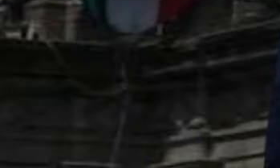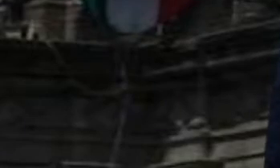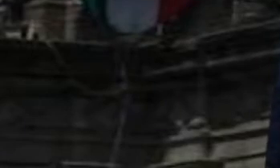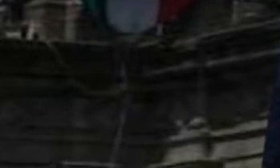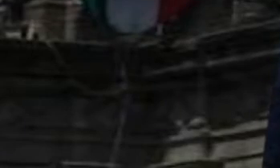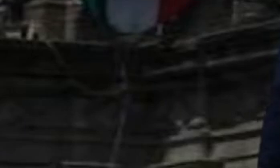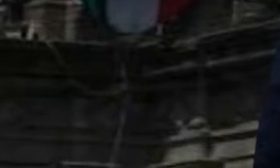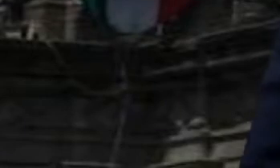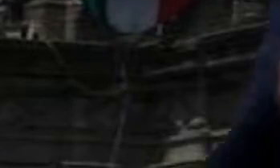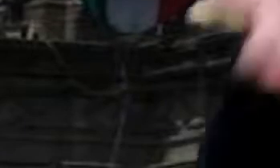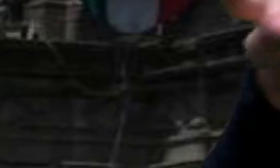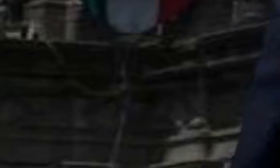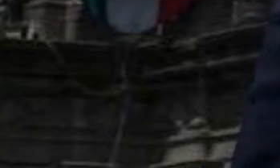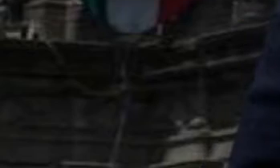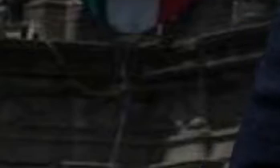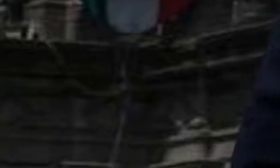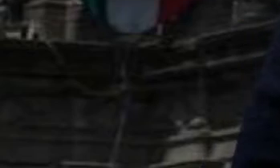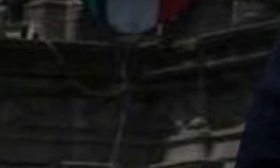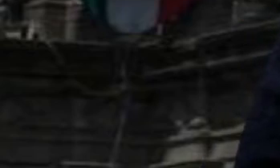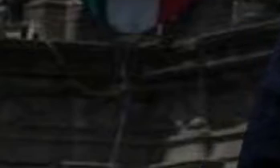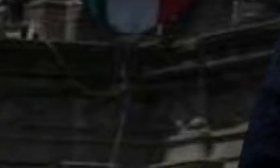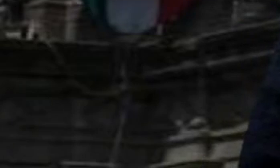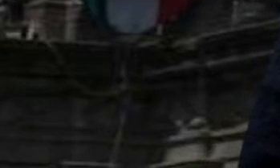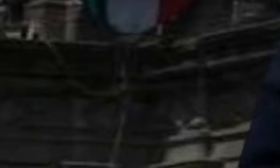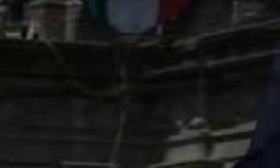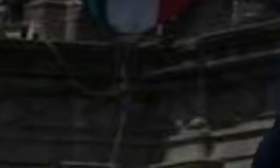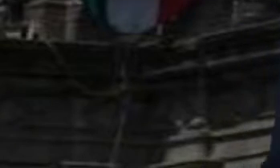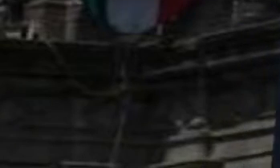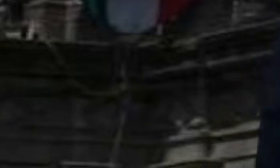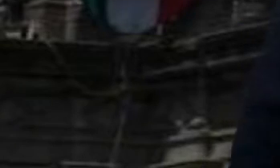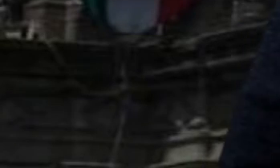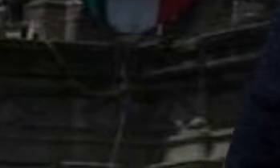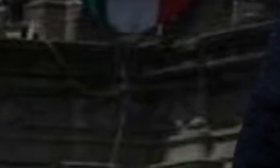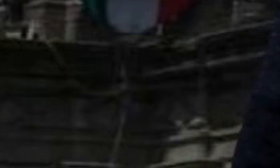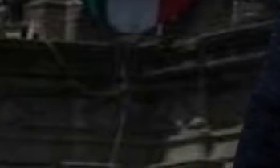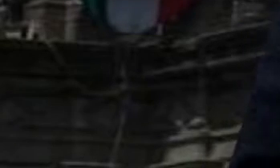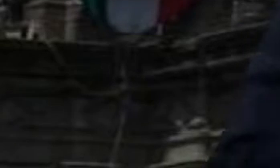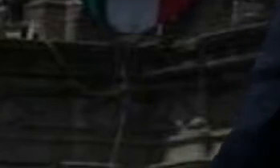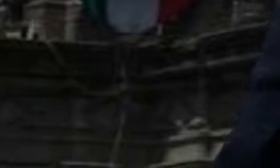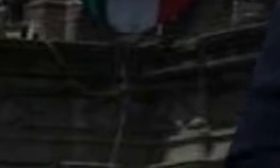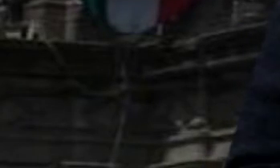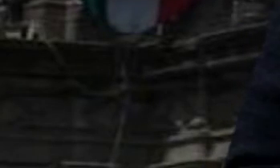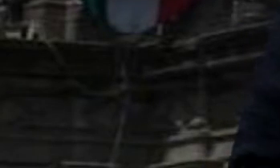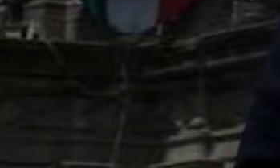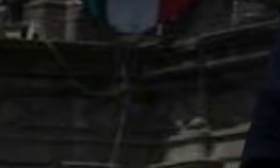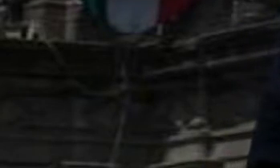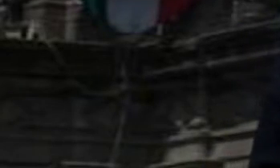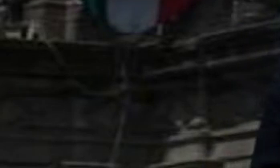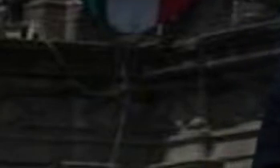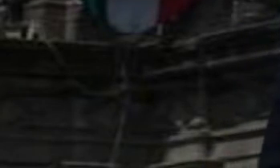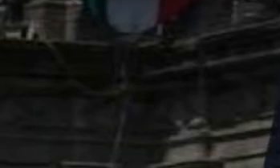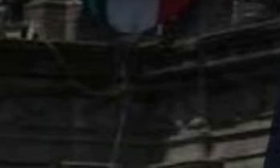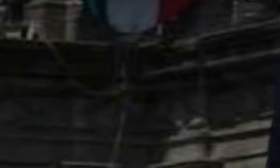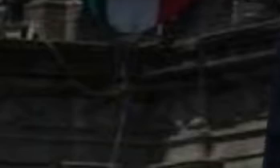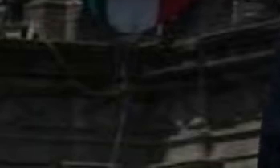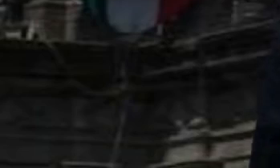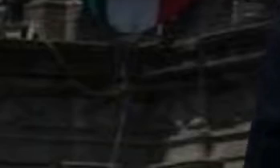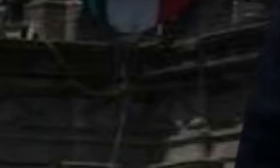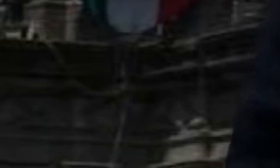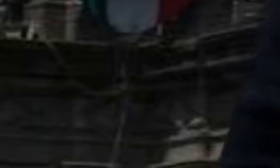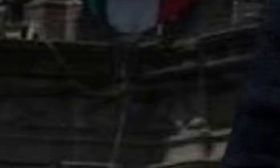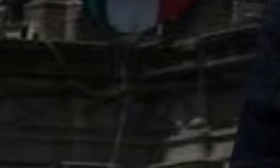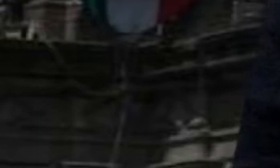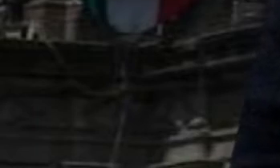Bueno, amigo, espero que te haya gustado este video. Si te gustó, comparte. Si no te gustó, compártelo también. Hazlo por